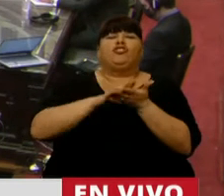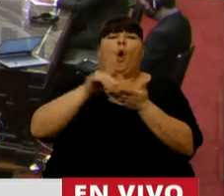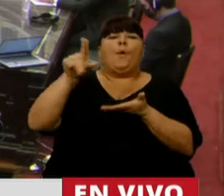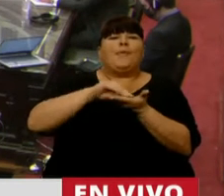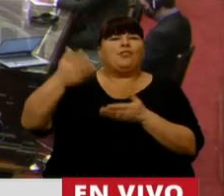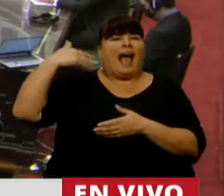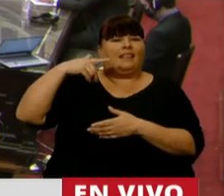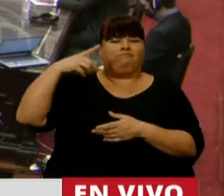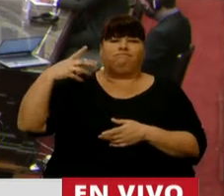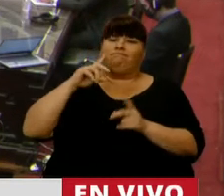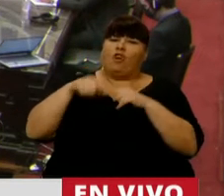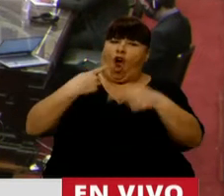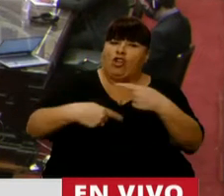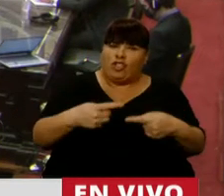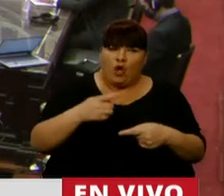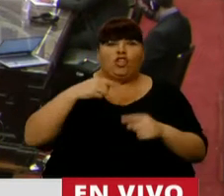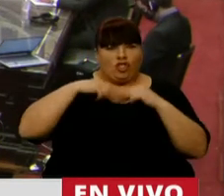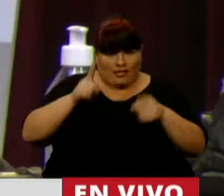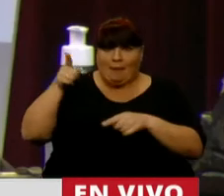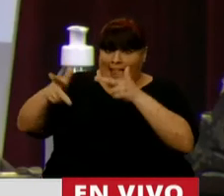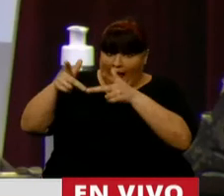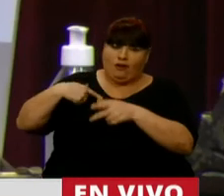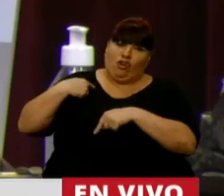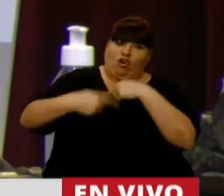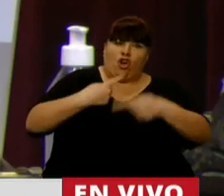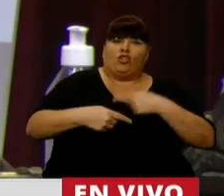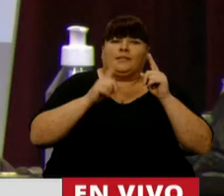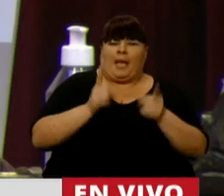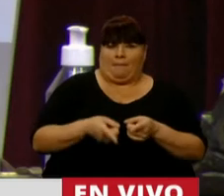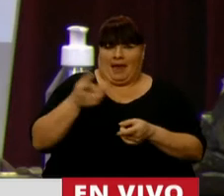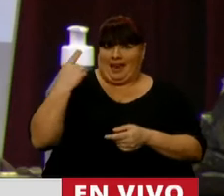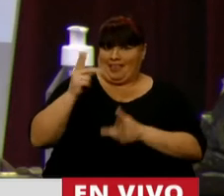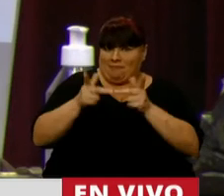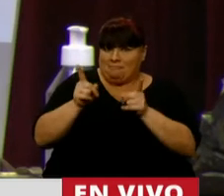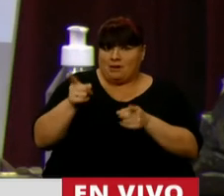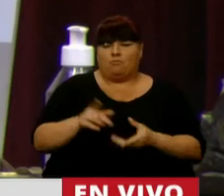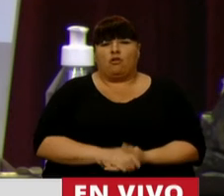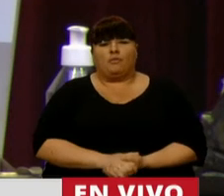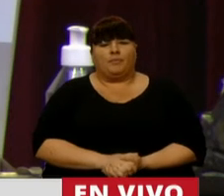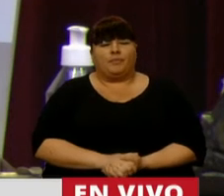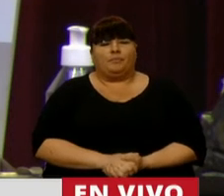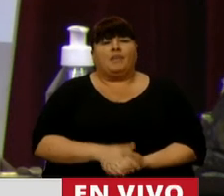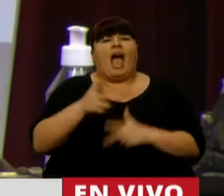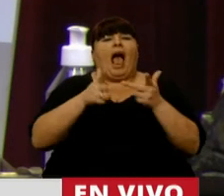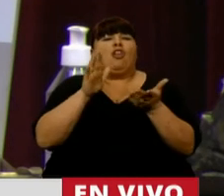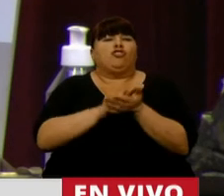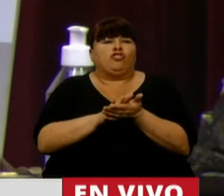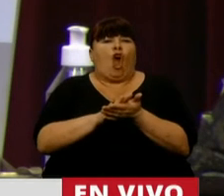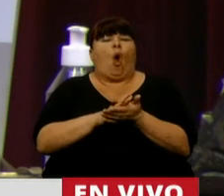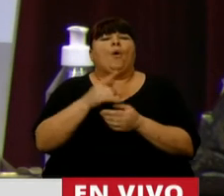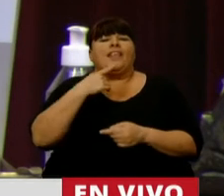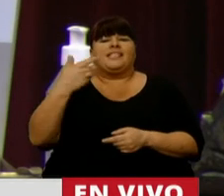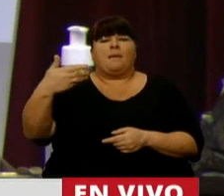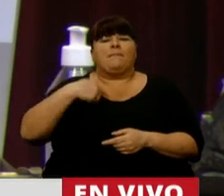diputada que lo antecedió, voy a recoger el guante de lo que dijo él hace unos segundos, hablando de que nos